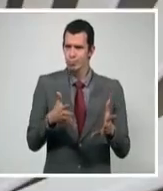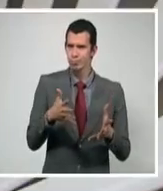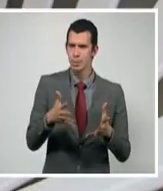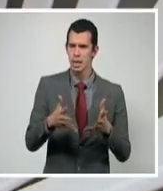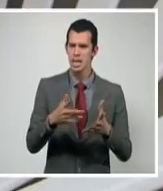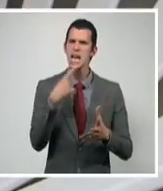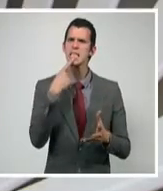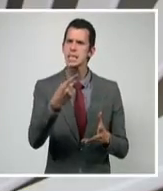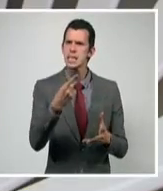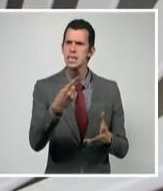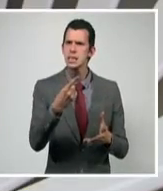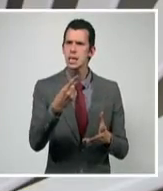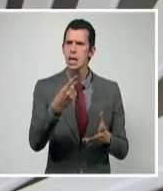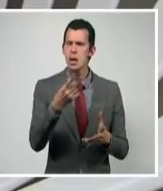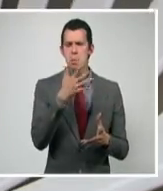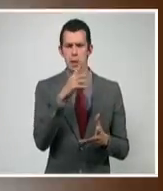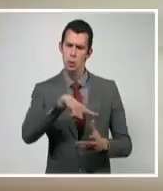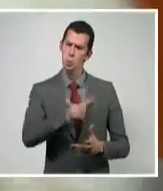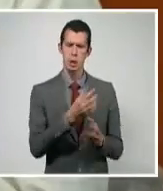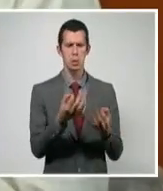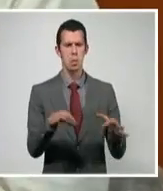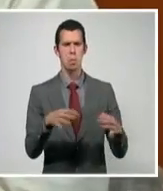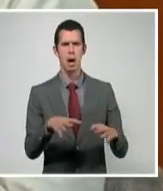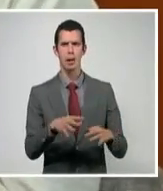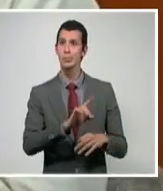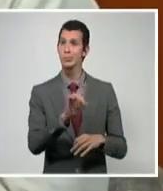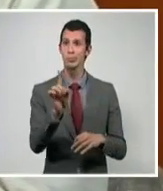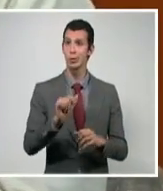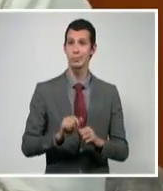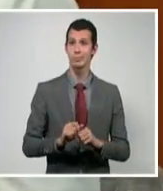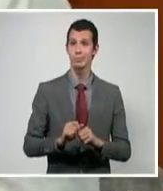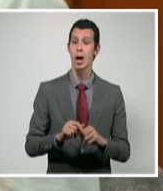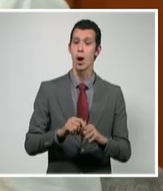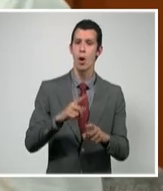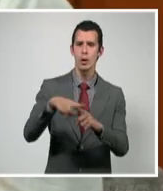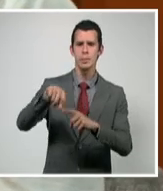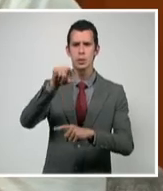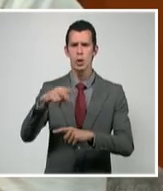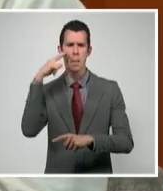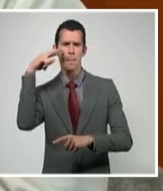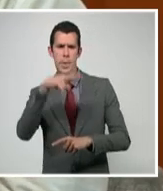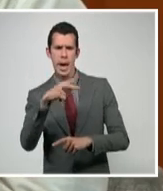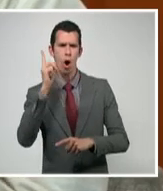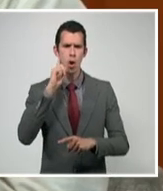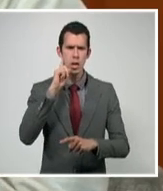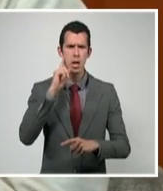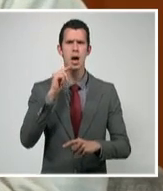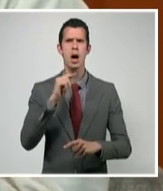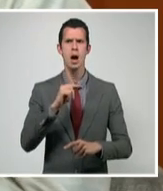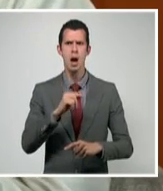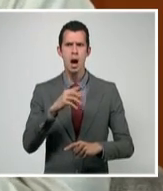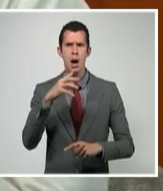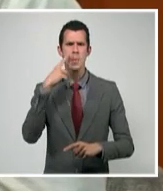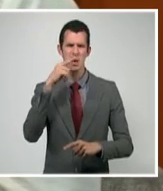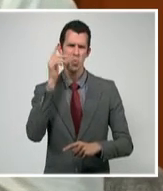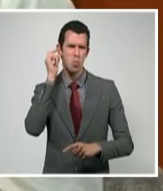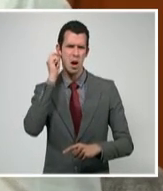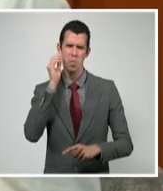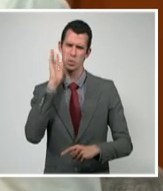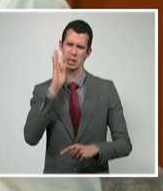por el Museo Guggenheim de Nueva York. Si sé que de pronto voy a tener la atención internacional